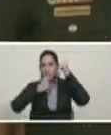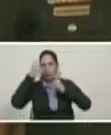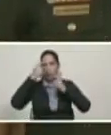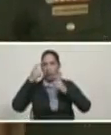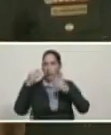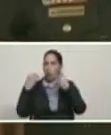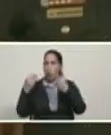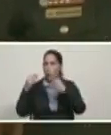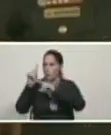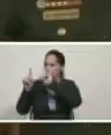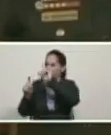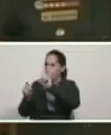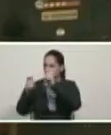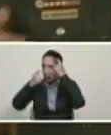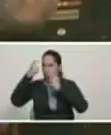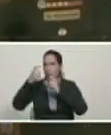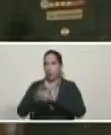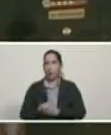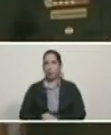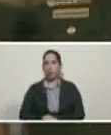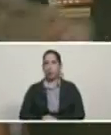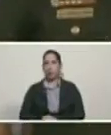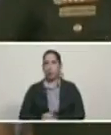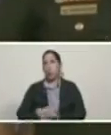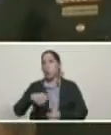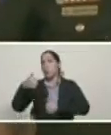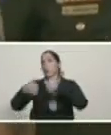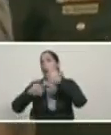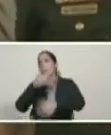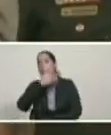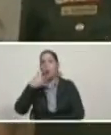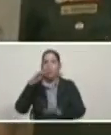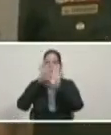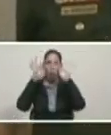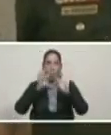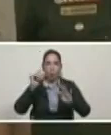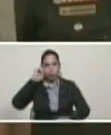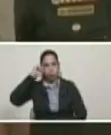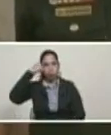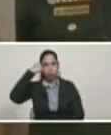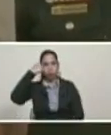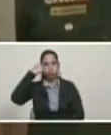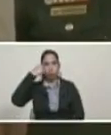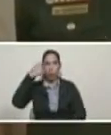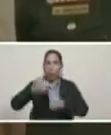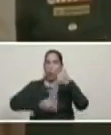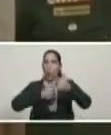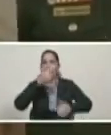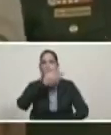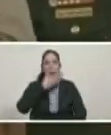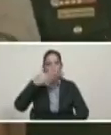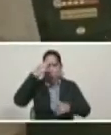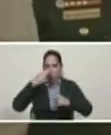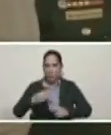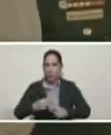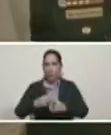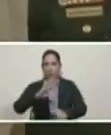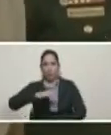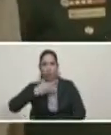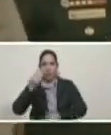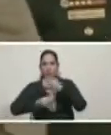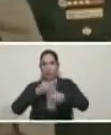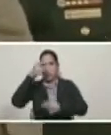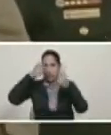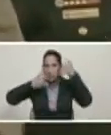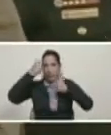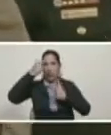comandante, ¿cuál es la mejor forma de recordarlo? ¿Cuál es el mejor homenaje que se le pudiera hacer a Chávez?